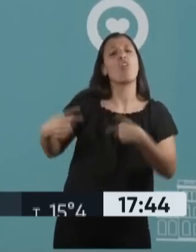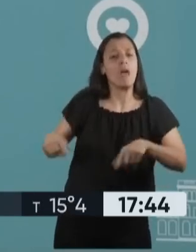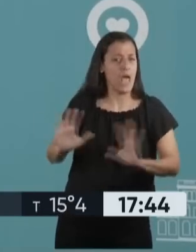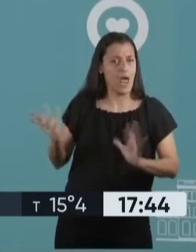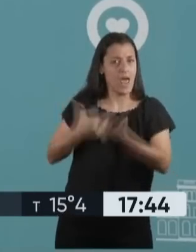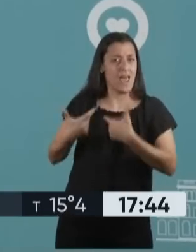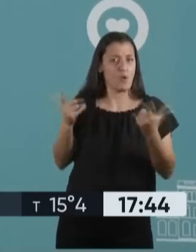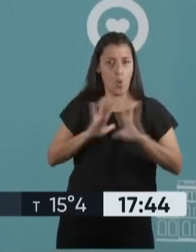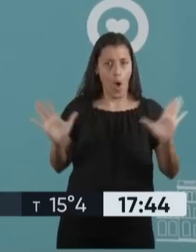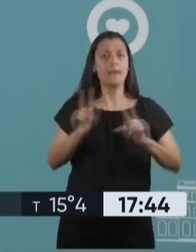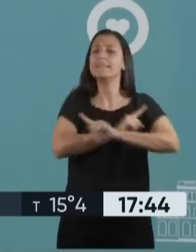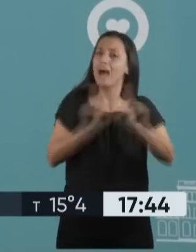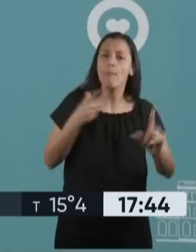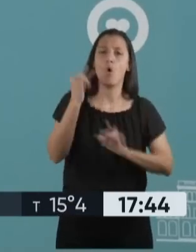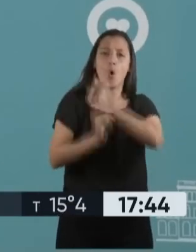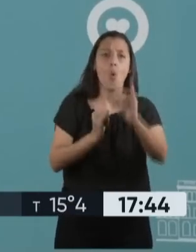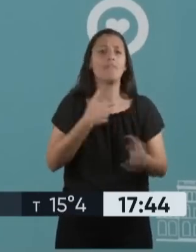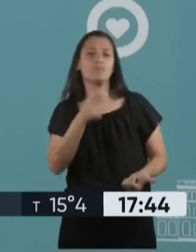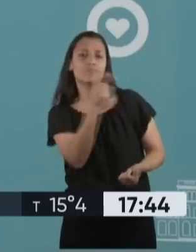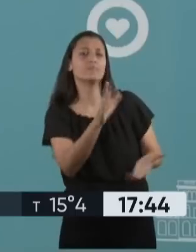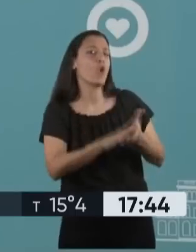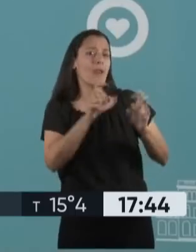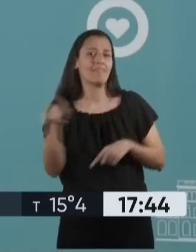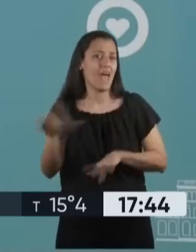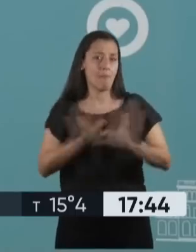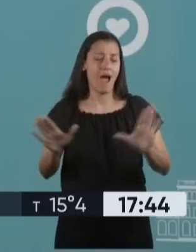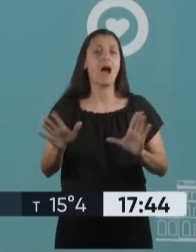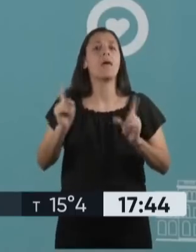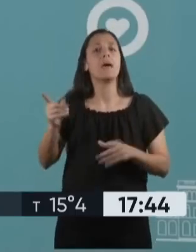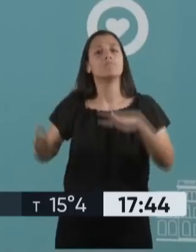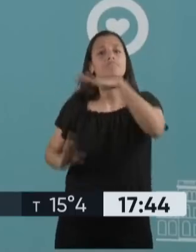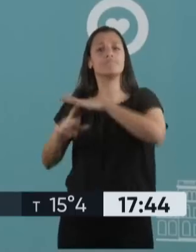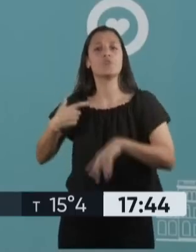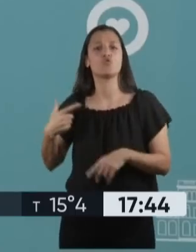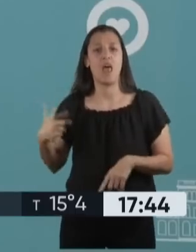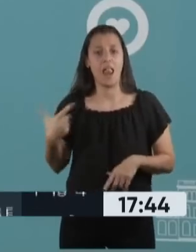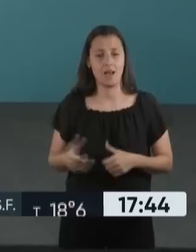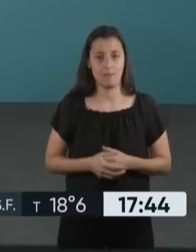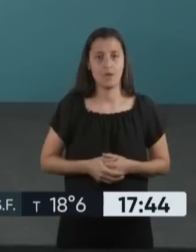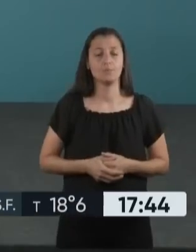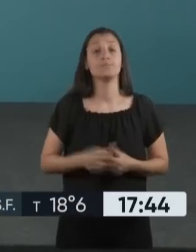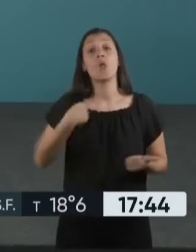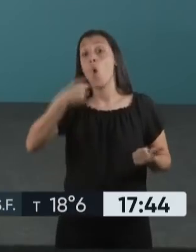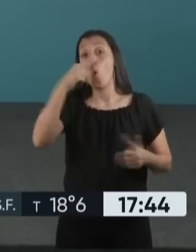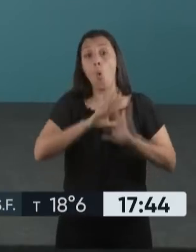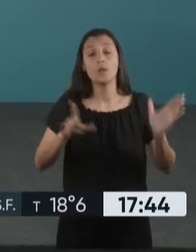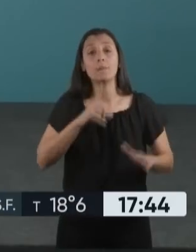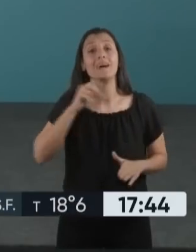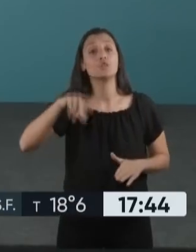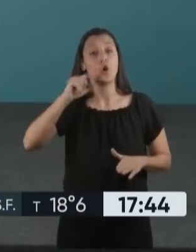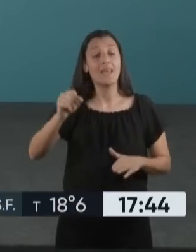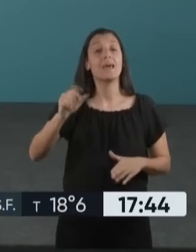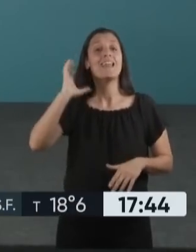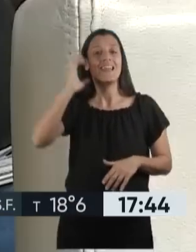tema y no comento declaraciones de dirigente social. Gracias. Última pregunta, Tony de Ramos, de Radio